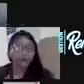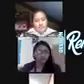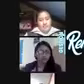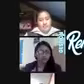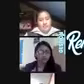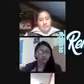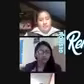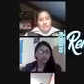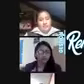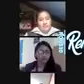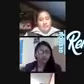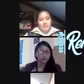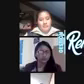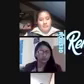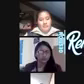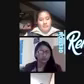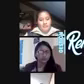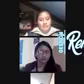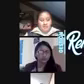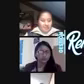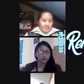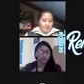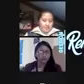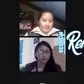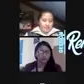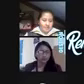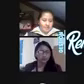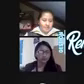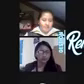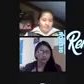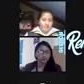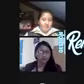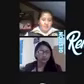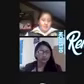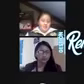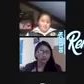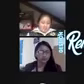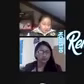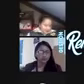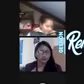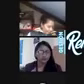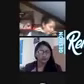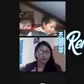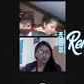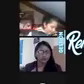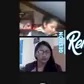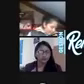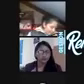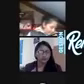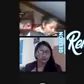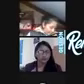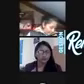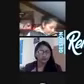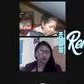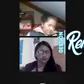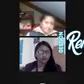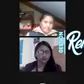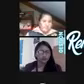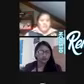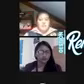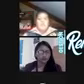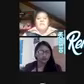había mencionado, con hasta los 3 años con cerdas suaves, y de los 4 años para adelante con cerdas medianas,